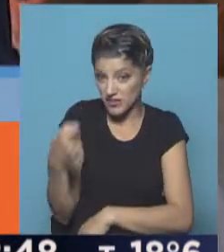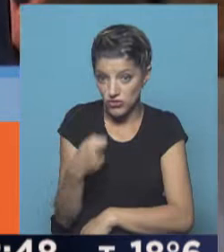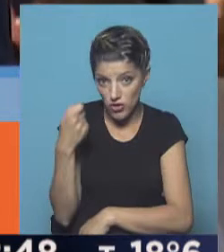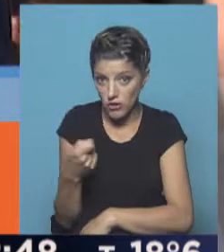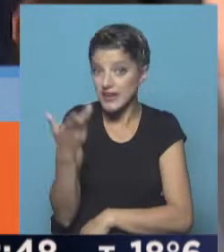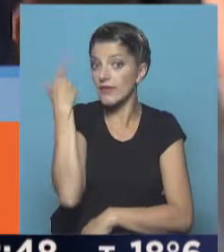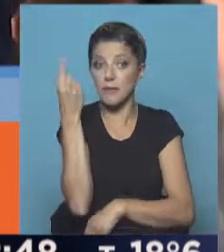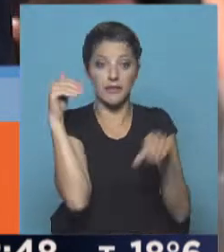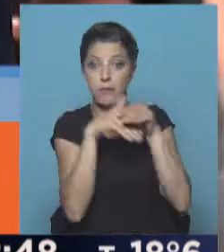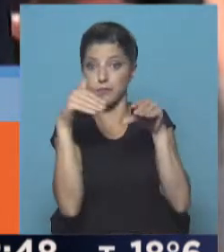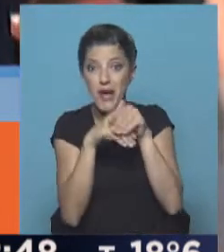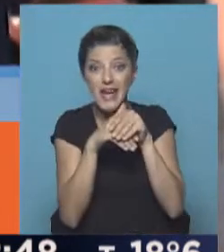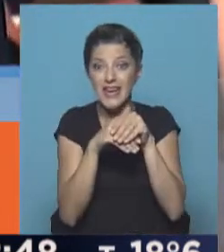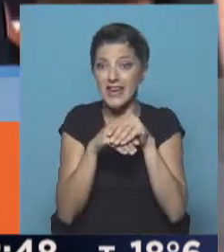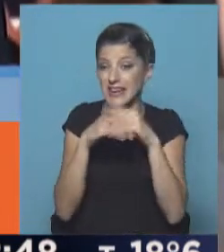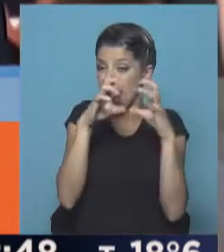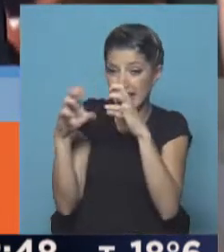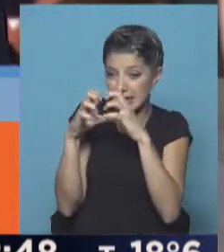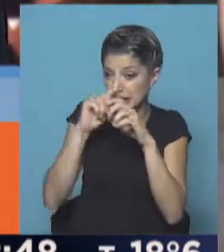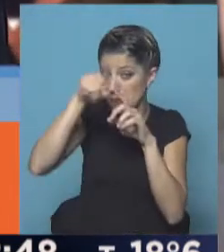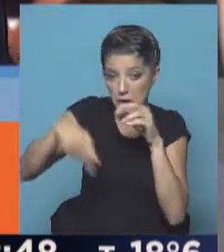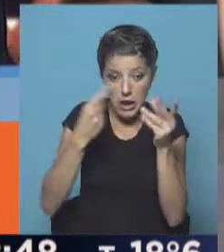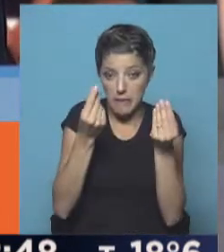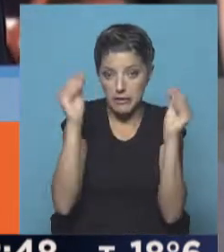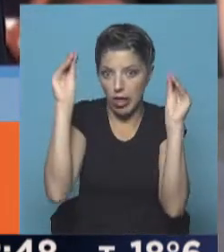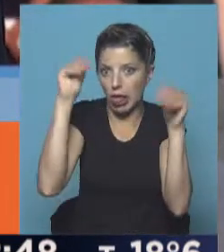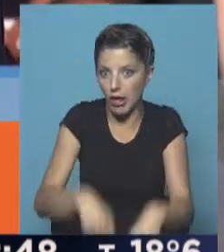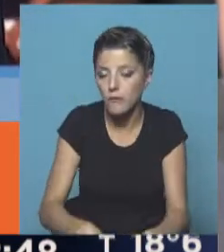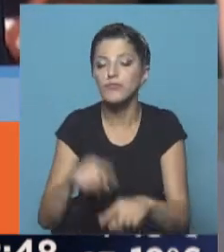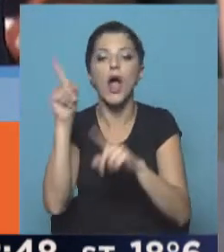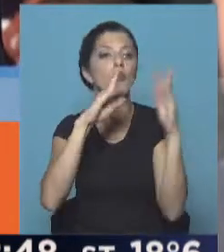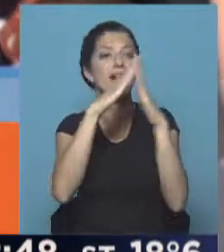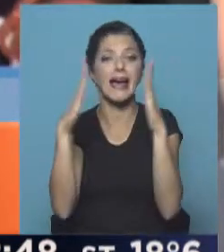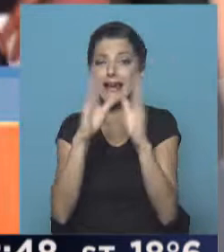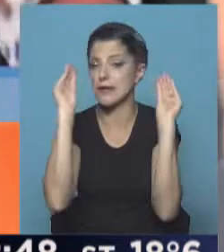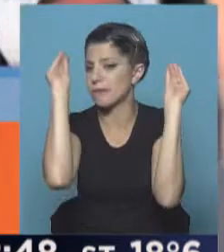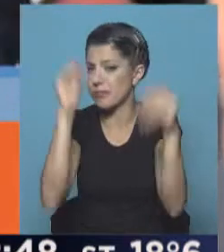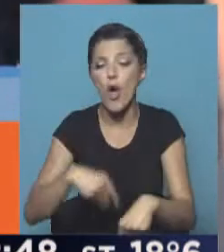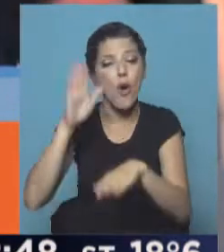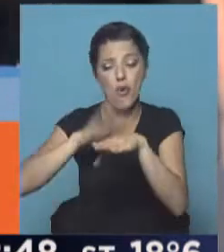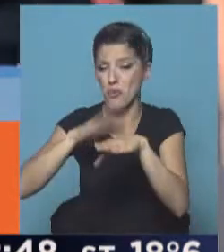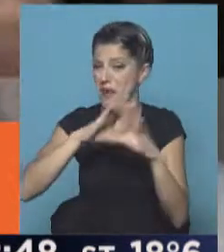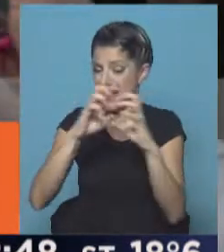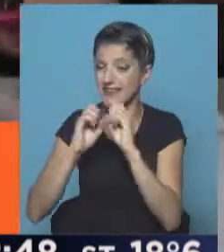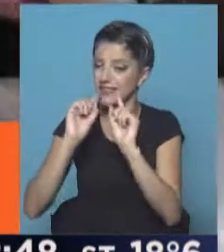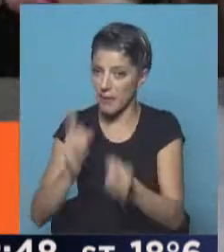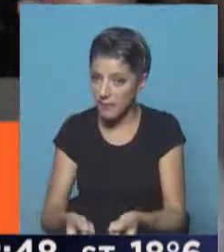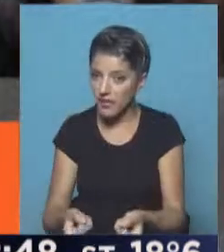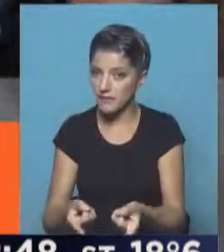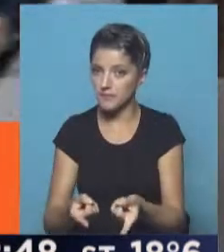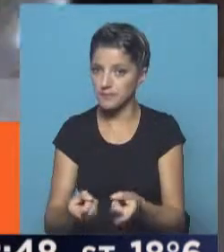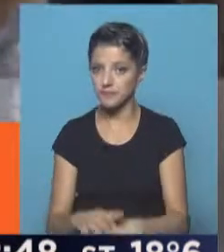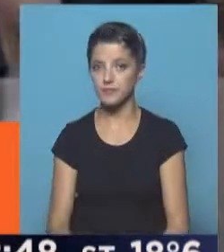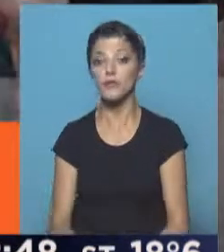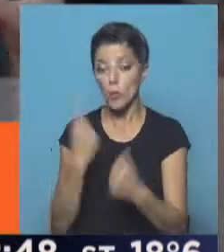por esa crisis. Muchos con las hipotecas perdieron sus casas, perdieron absolutamente sus casas y no le quedó absolutamente nada. Esa